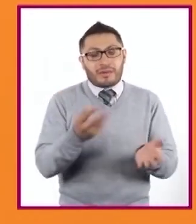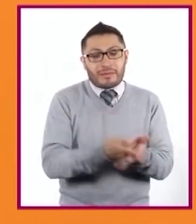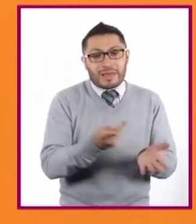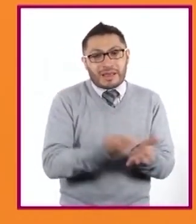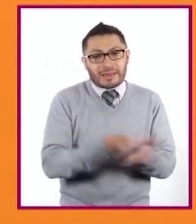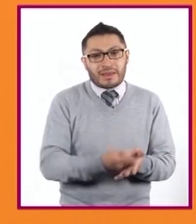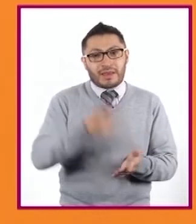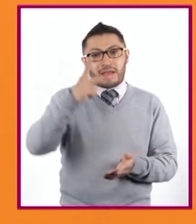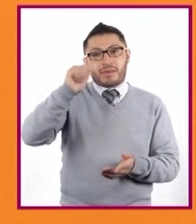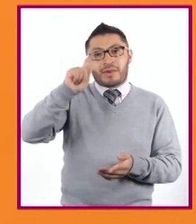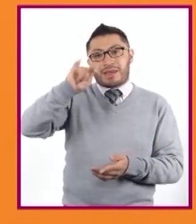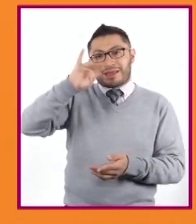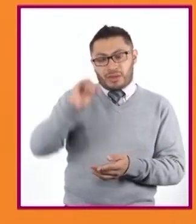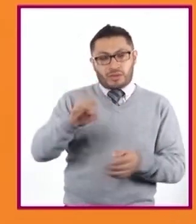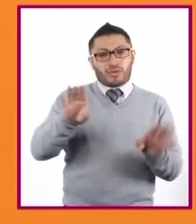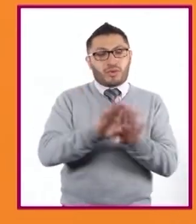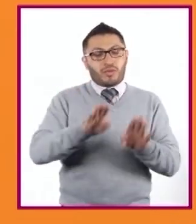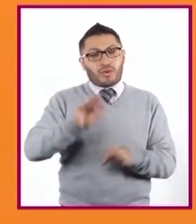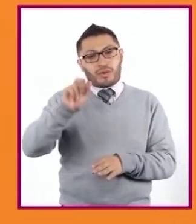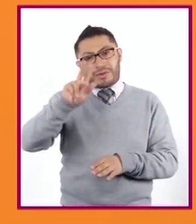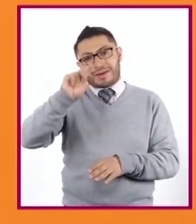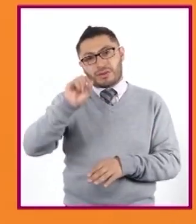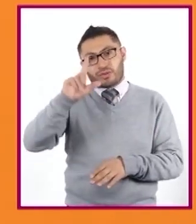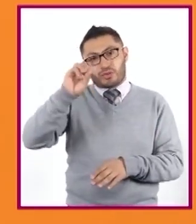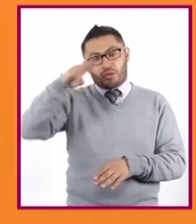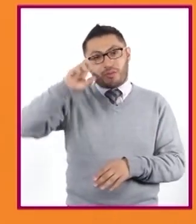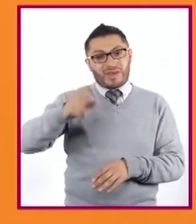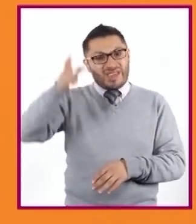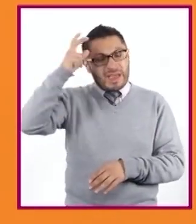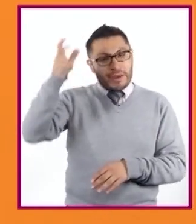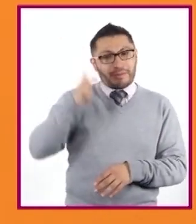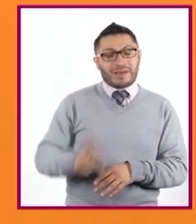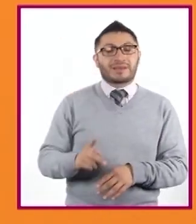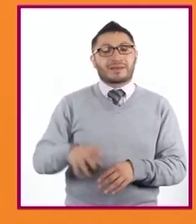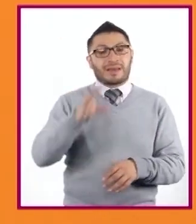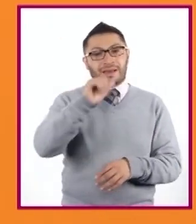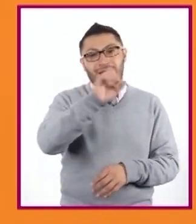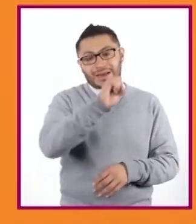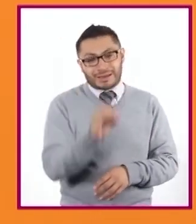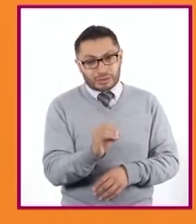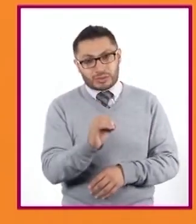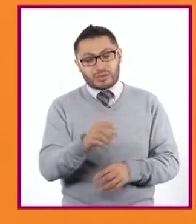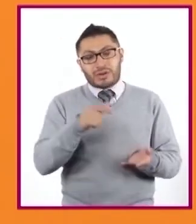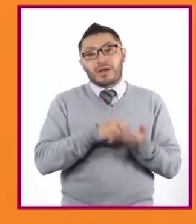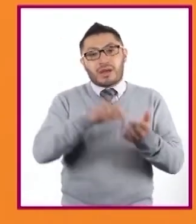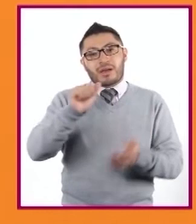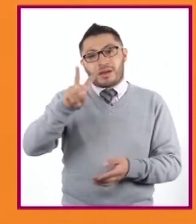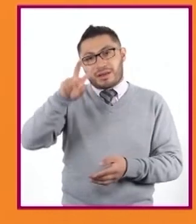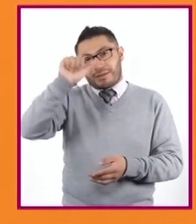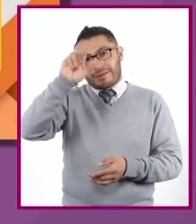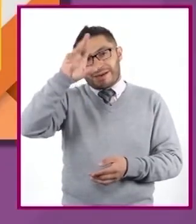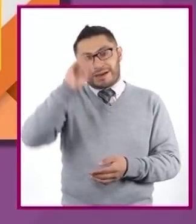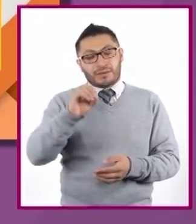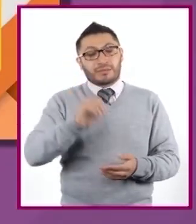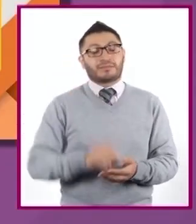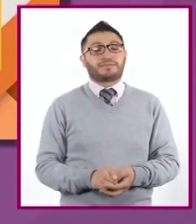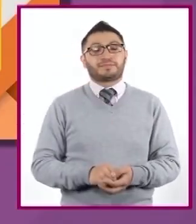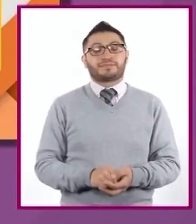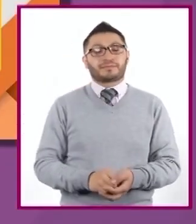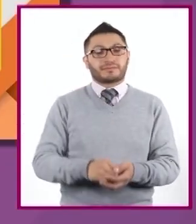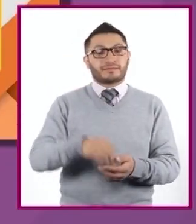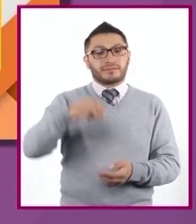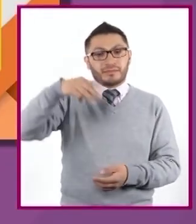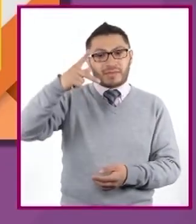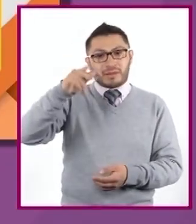patio, implementada por Bartolomé de Medina en Pachuca, y el de caso, propuesto por Álvaro Alonso Barba. El método